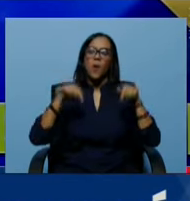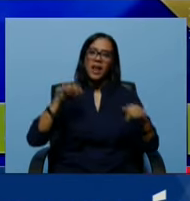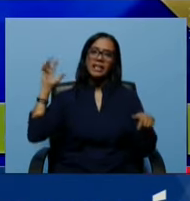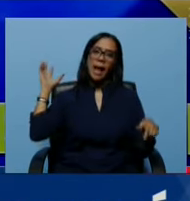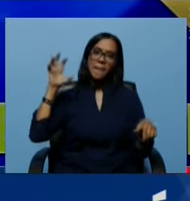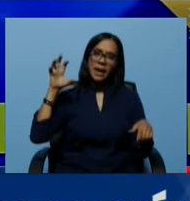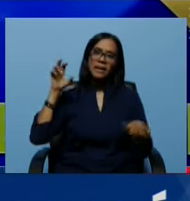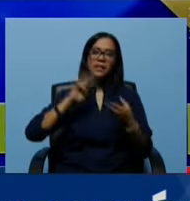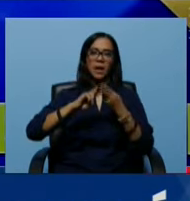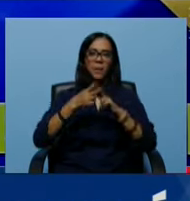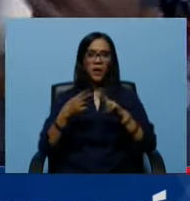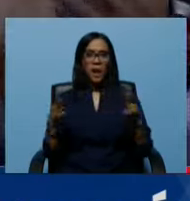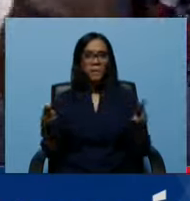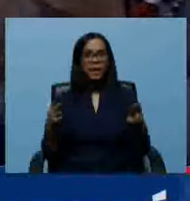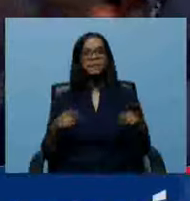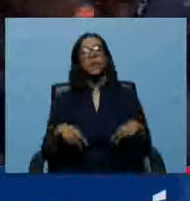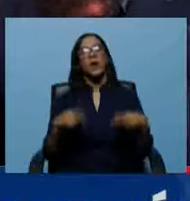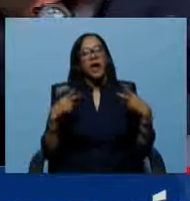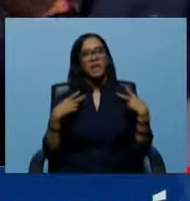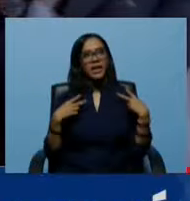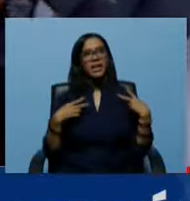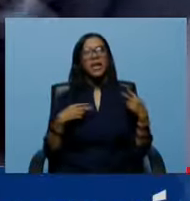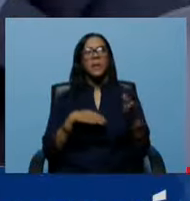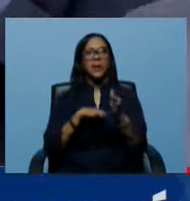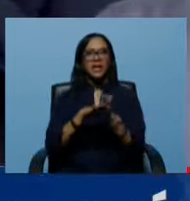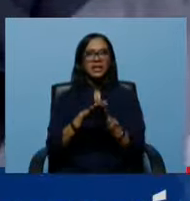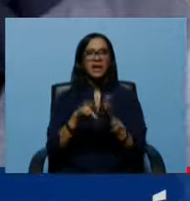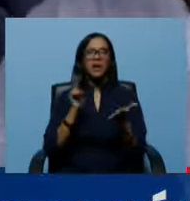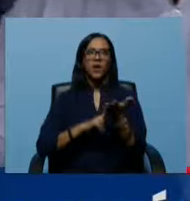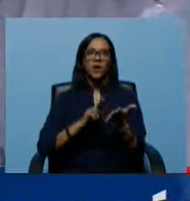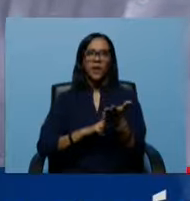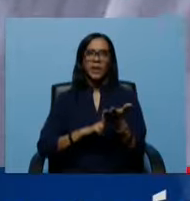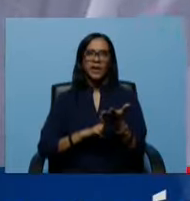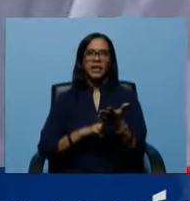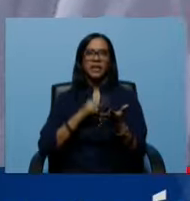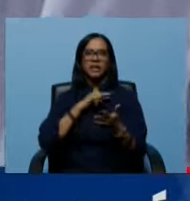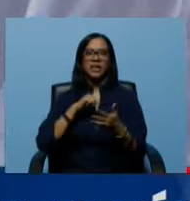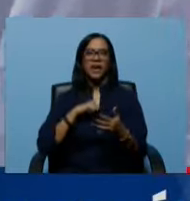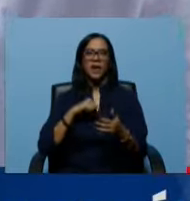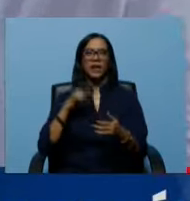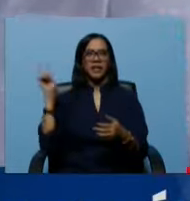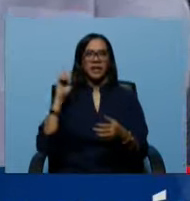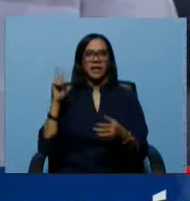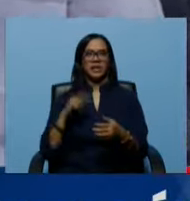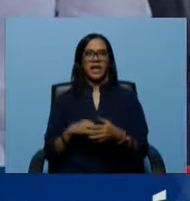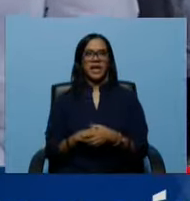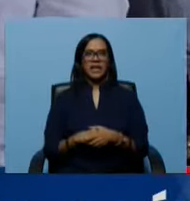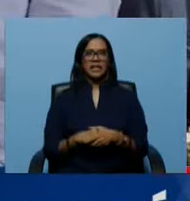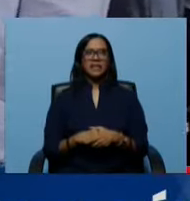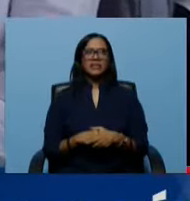por la paz, por la vida y por el desarrollo real de nuestra República.